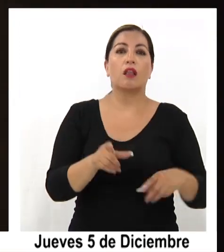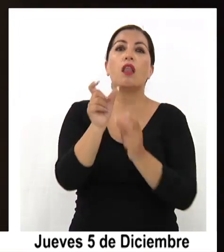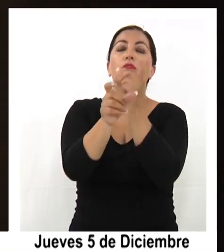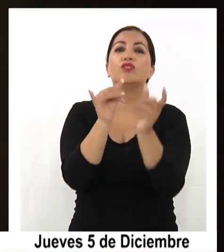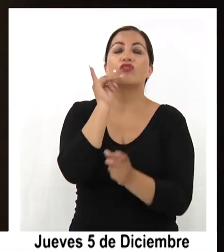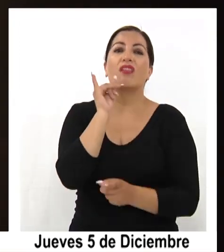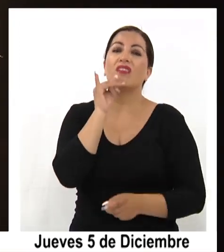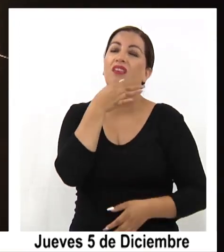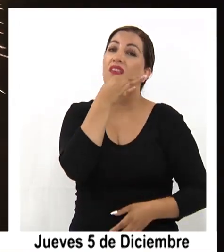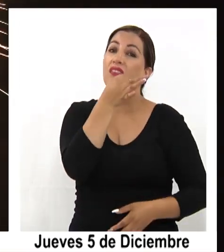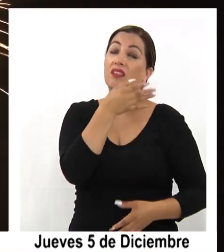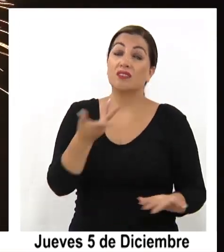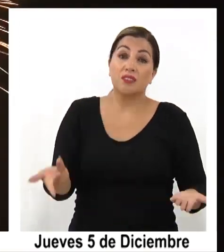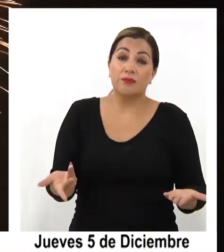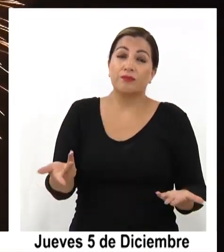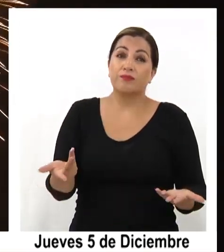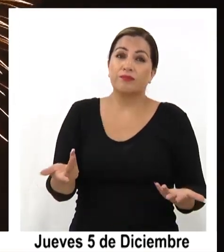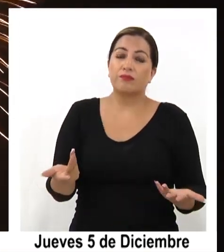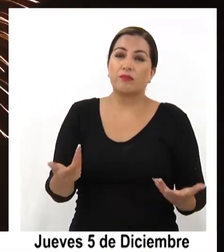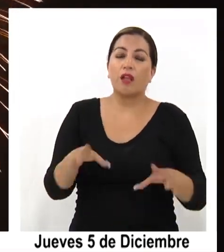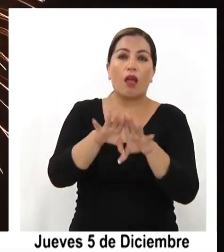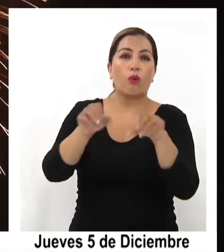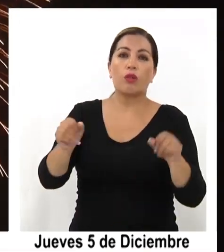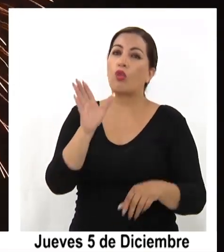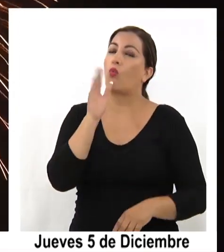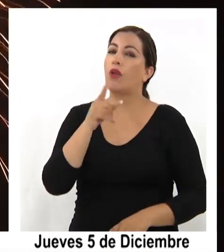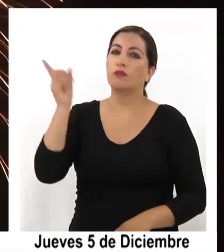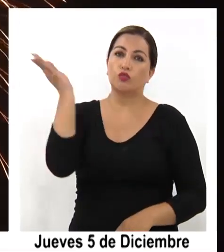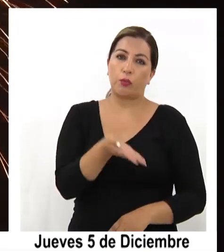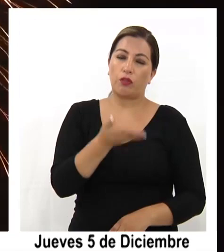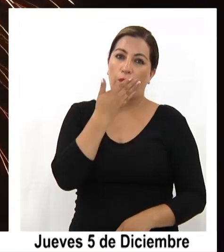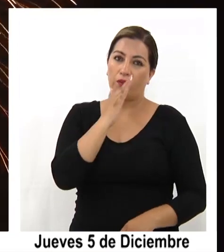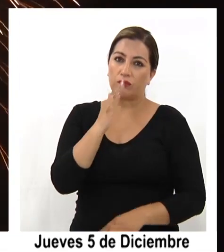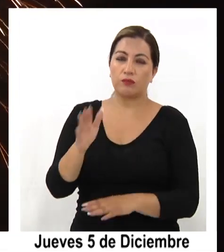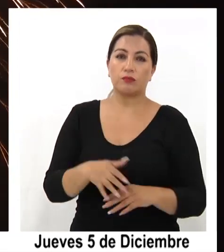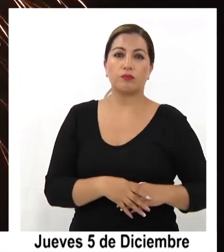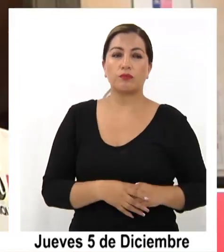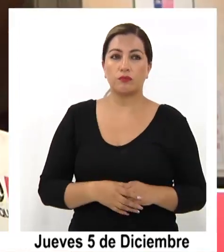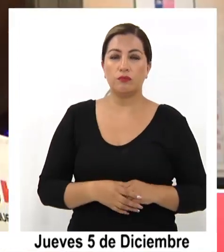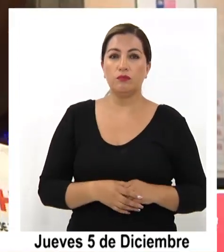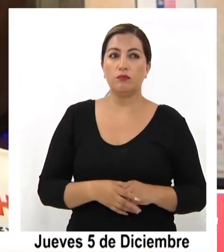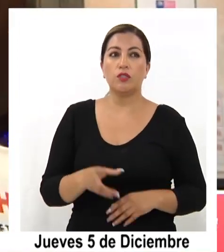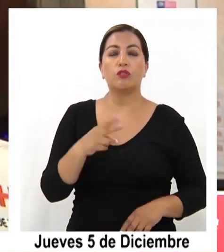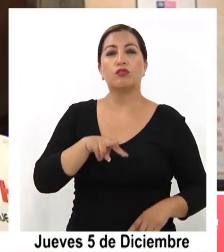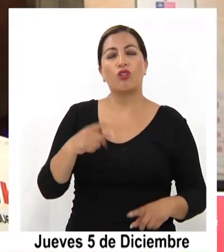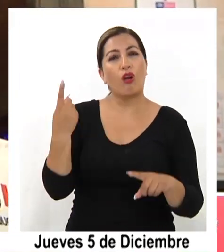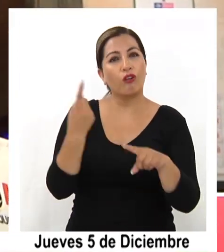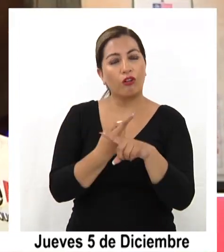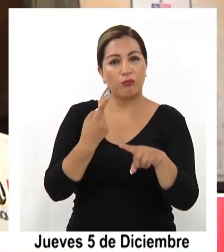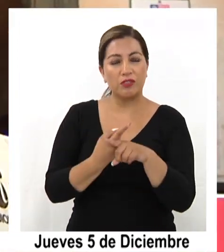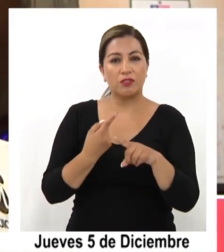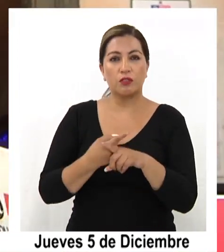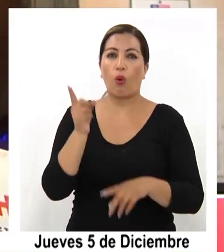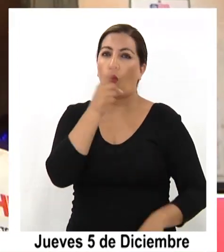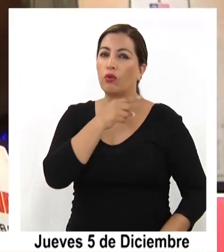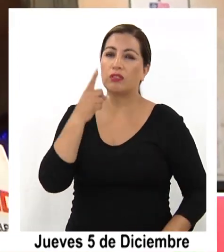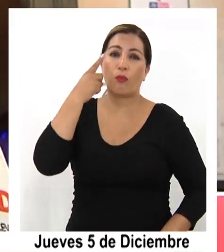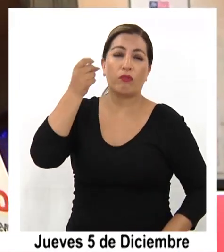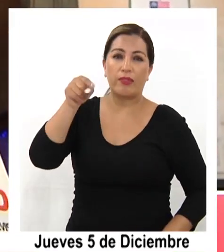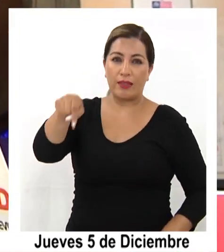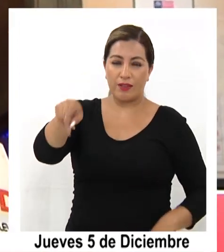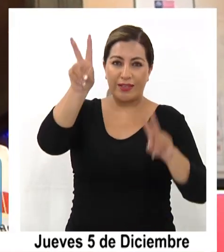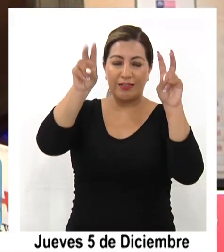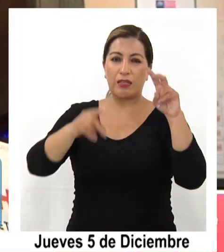iquiqueños comparten la postura de que no haya fuegos artificiales. Se está discutiendo en estos últimos días